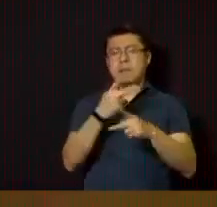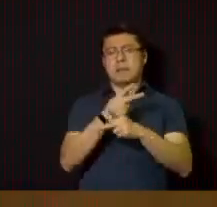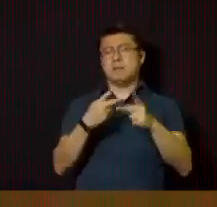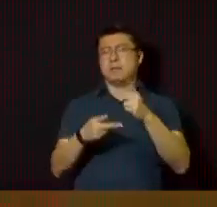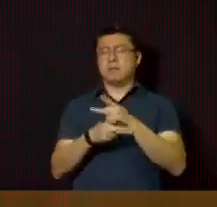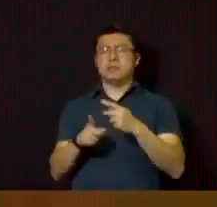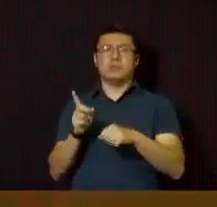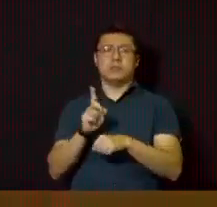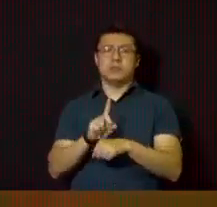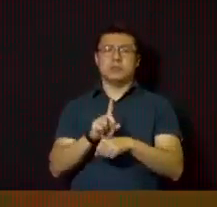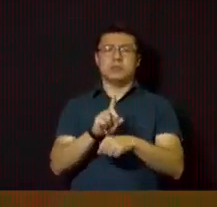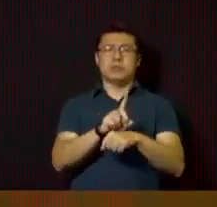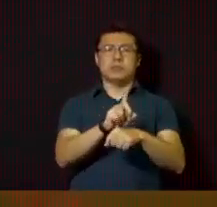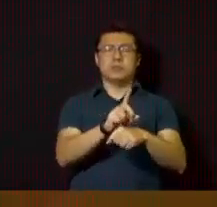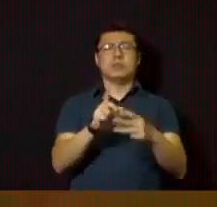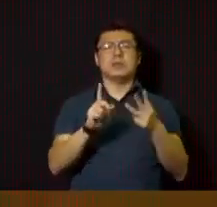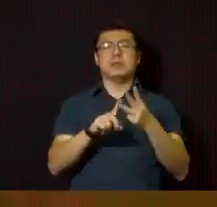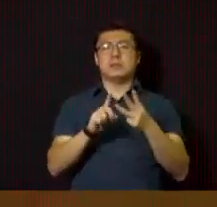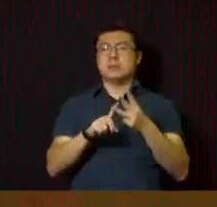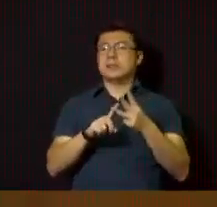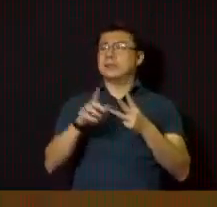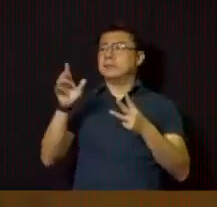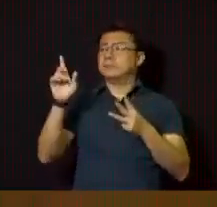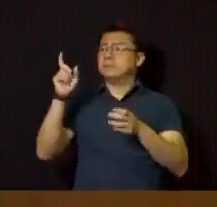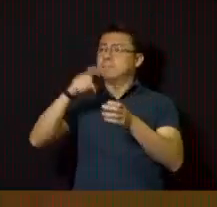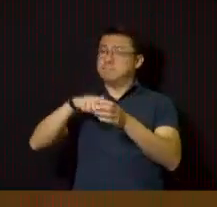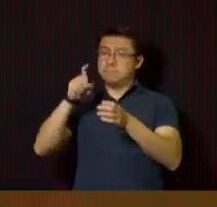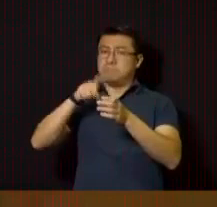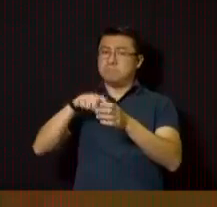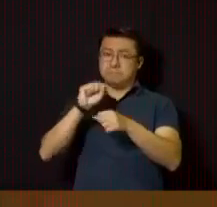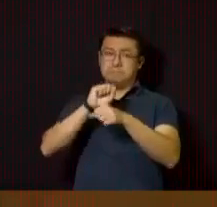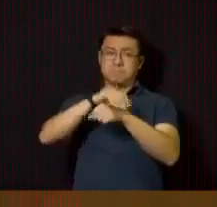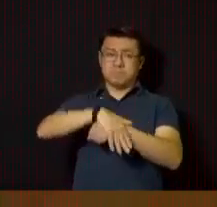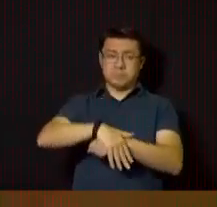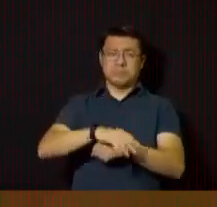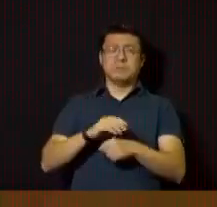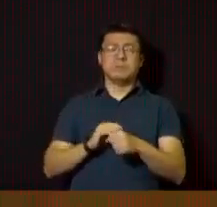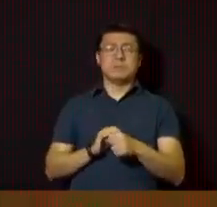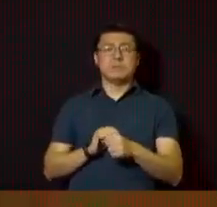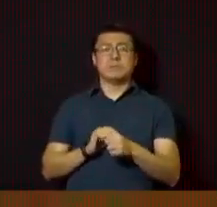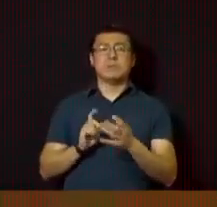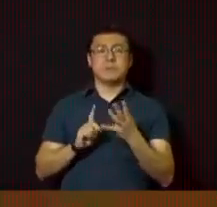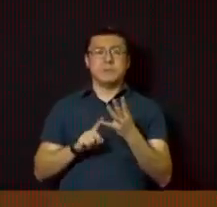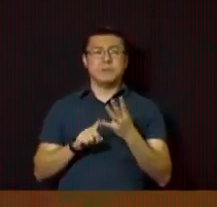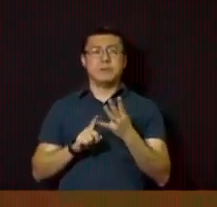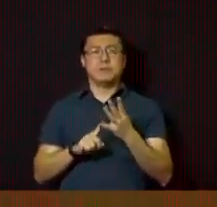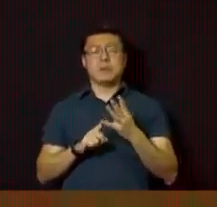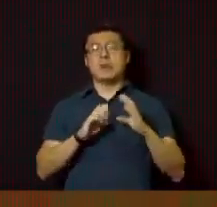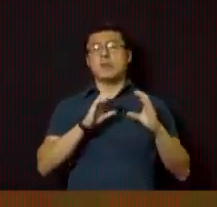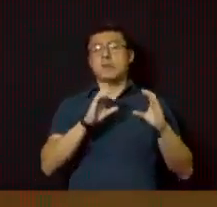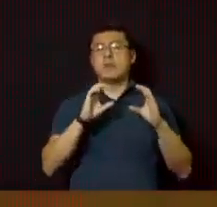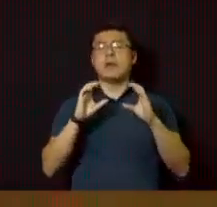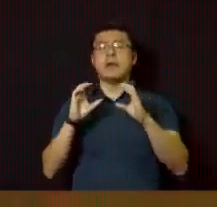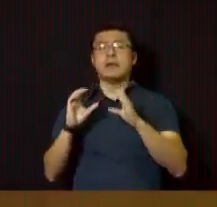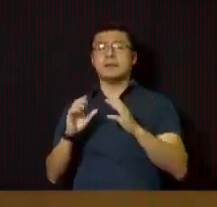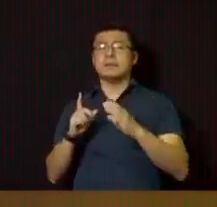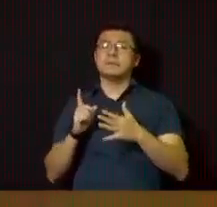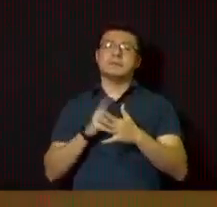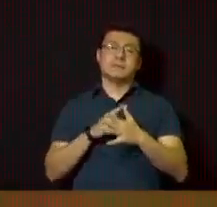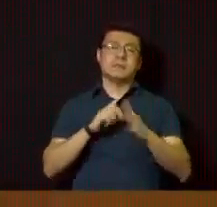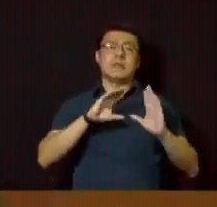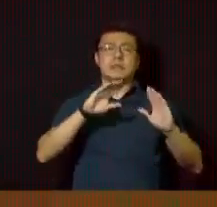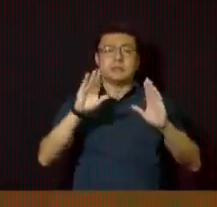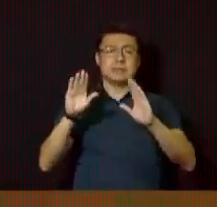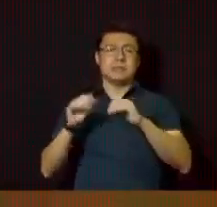de reclutar, de dar la oportunidad a otras personas, de cuidar y enseñar. Y bueno, fue así